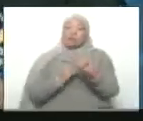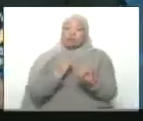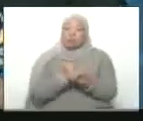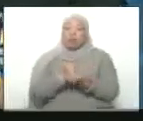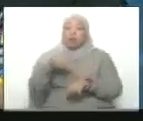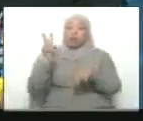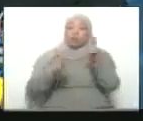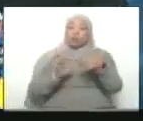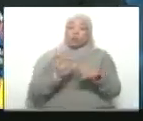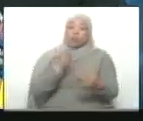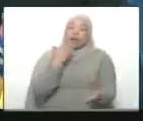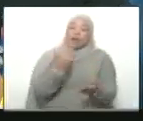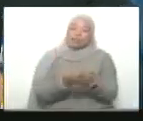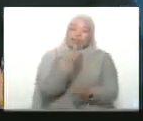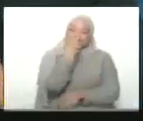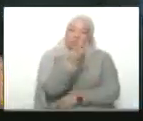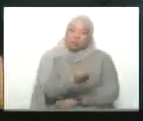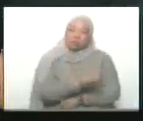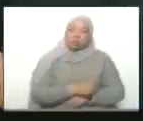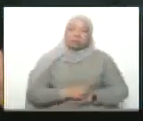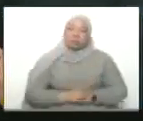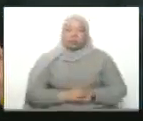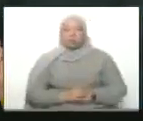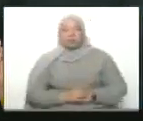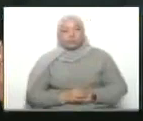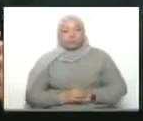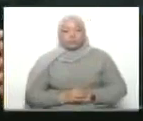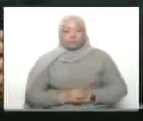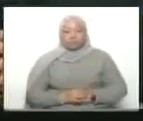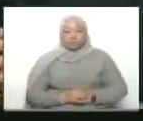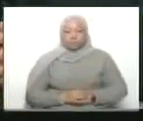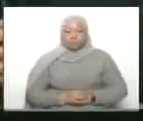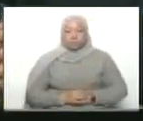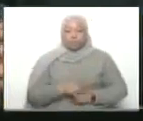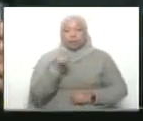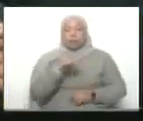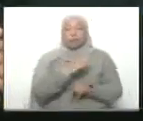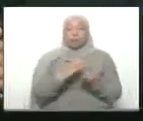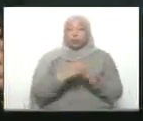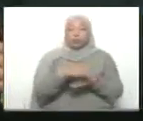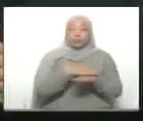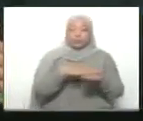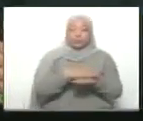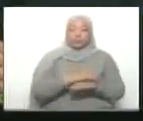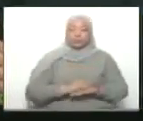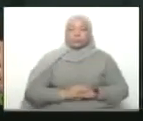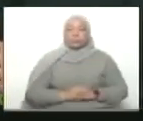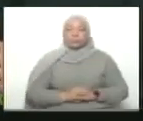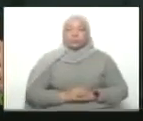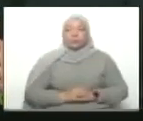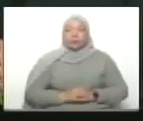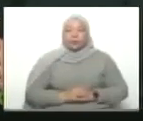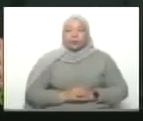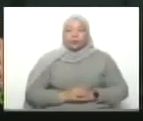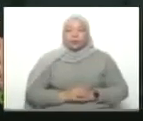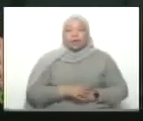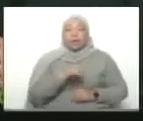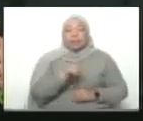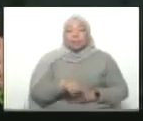exhibition. Quisiera agradecer al presidente y a las autoridades del Ministerio de la Cultura por organizar este evento de arte